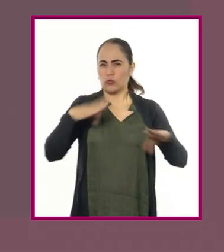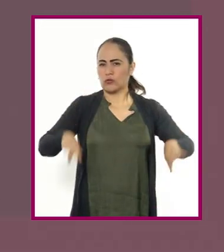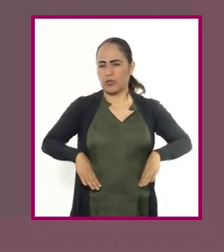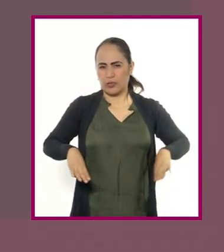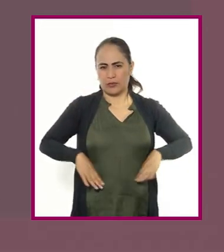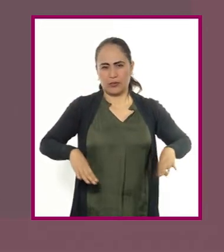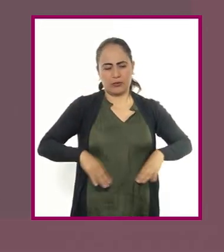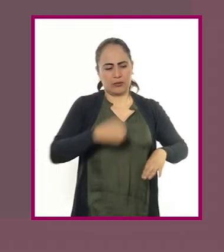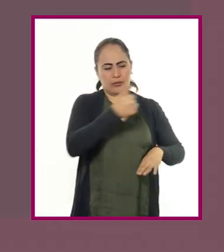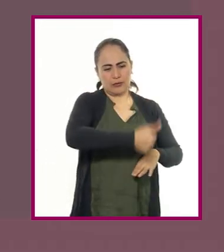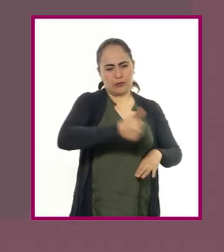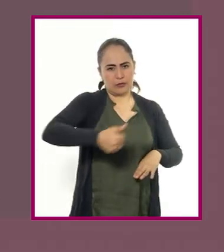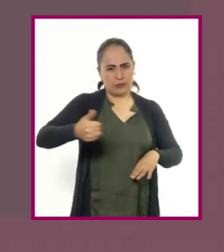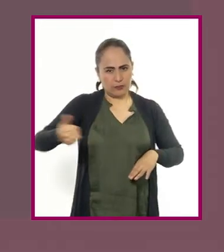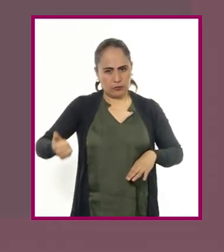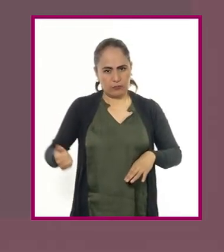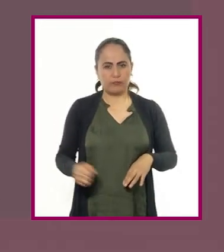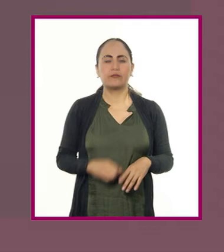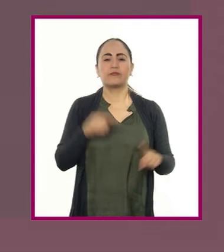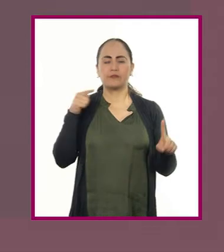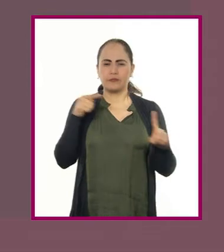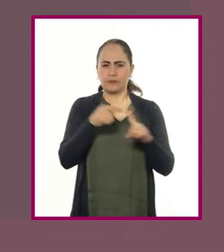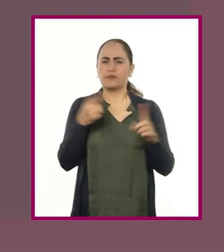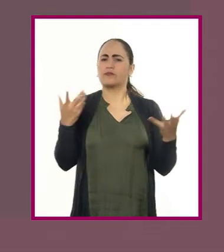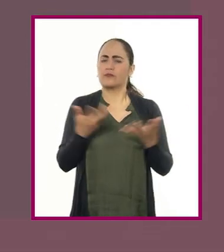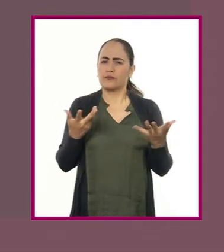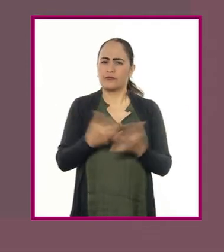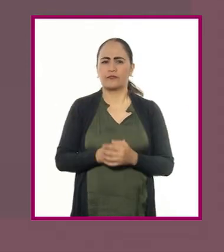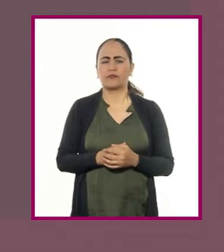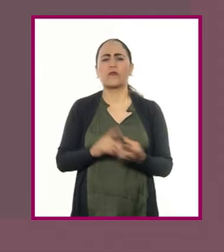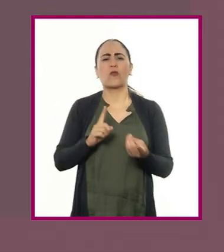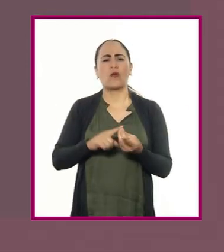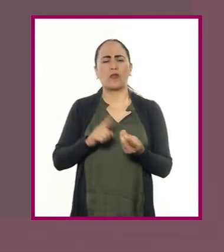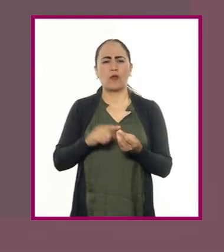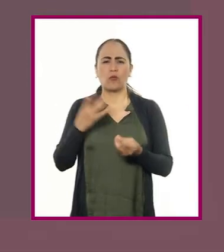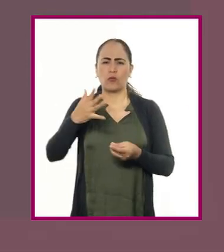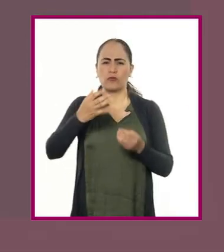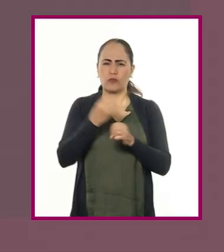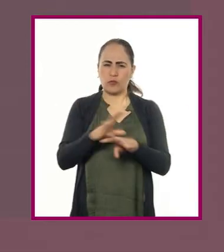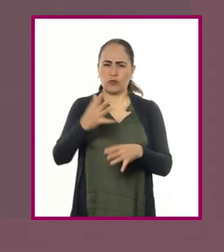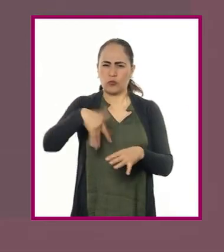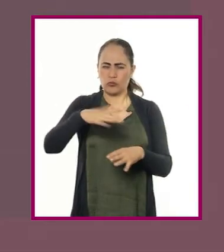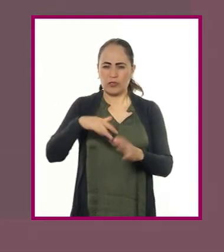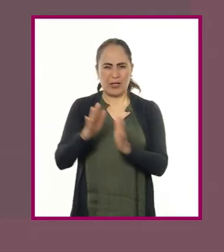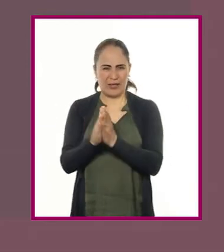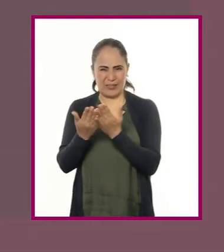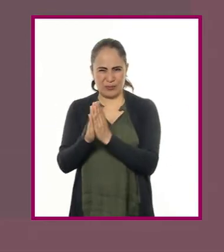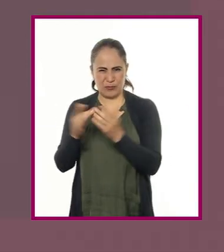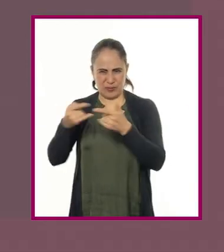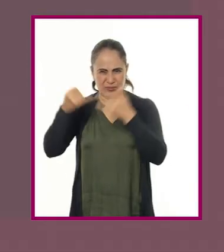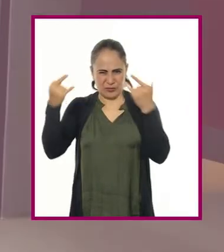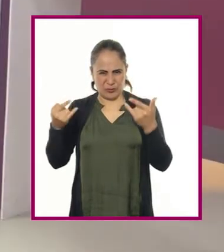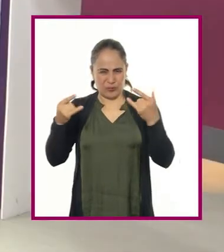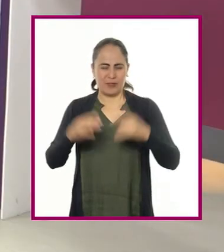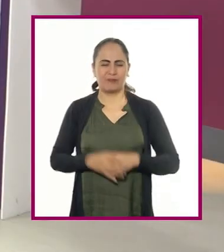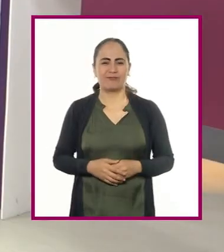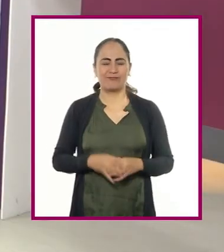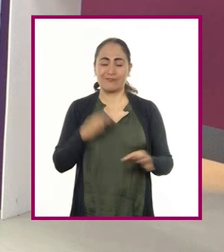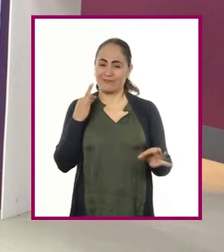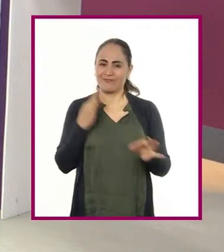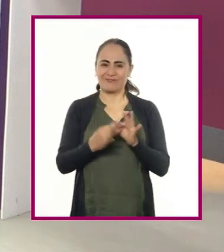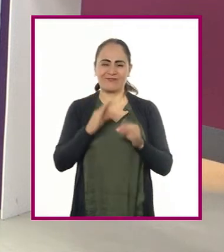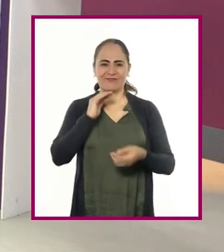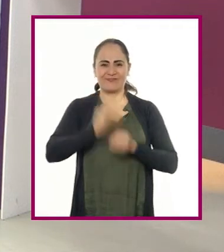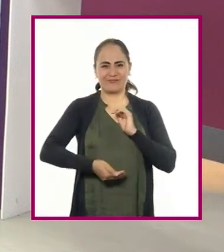características. Para resolver el reto, pueden apoyarse en su libro de texto de historia. ¡Listo!